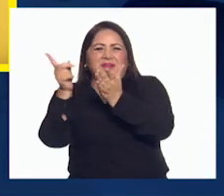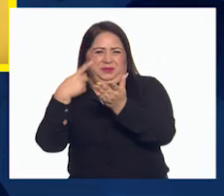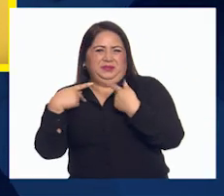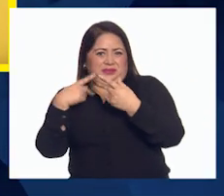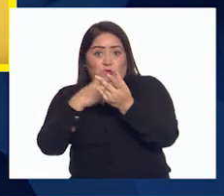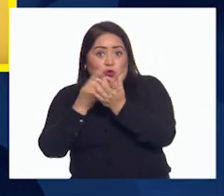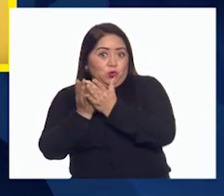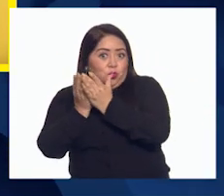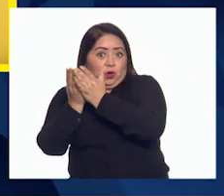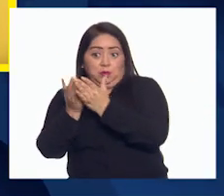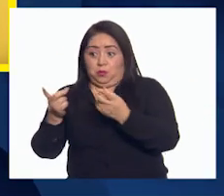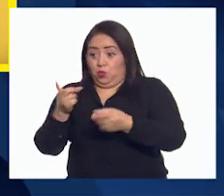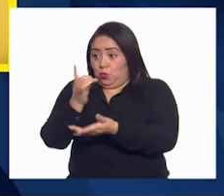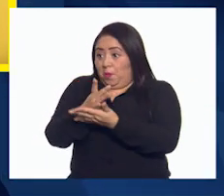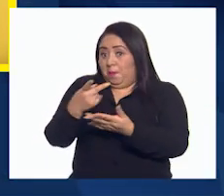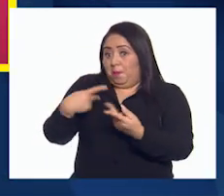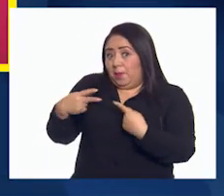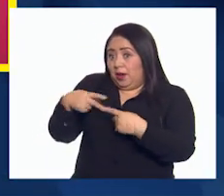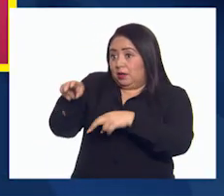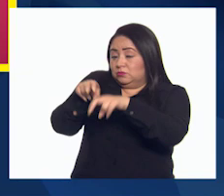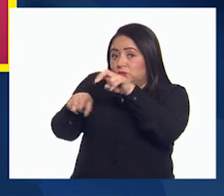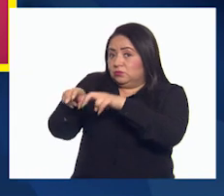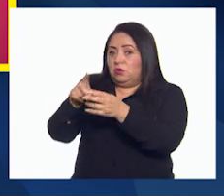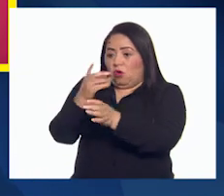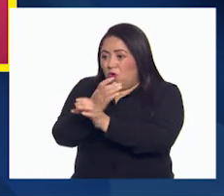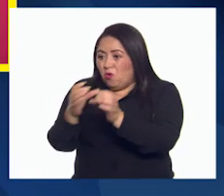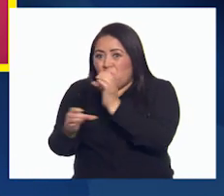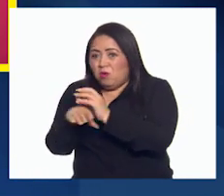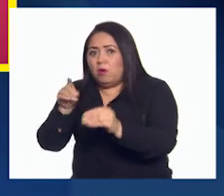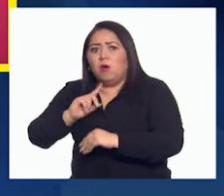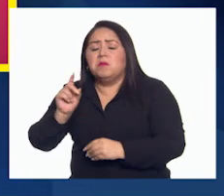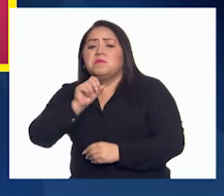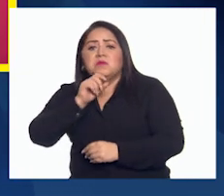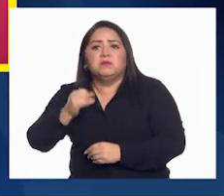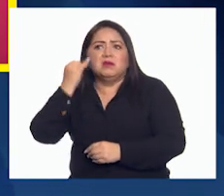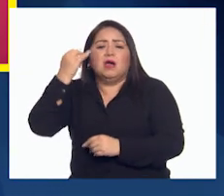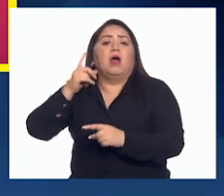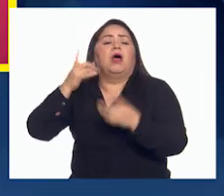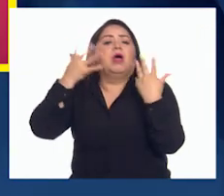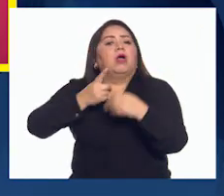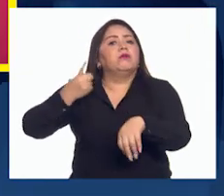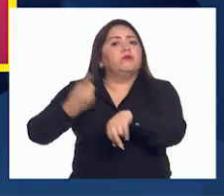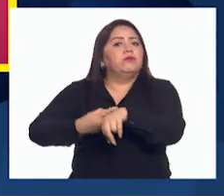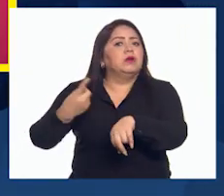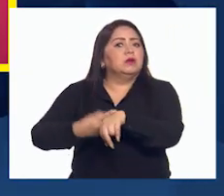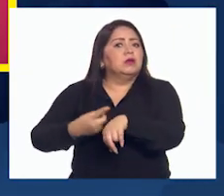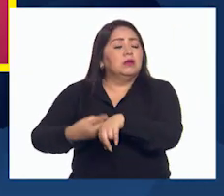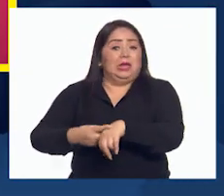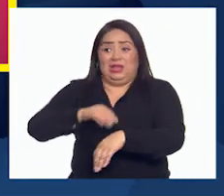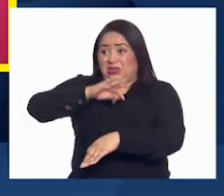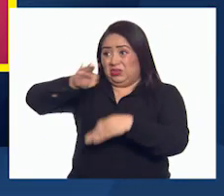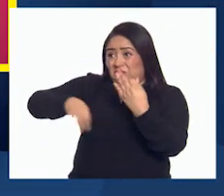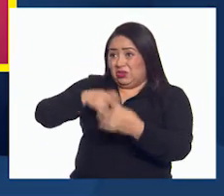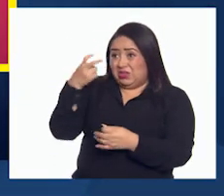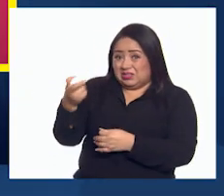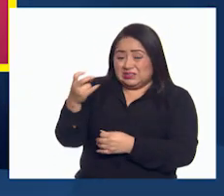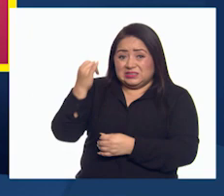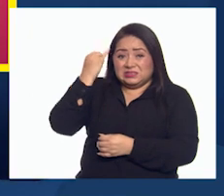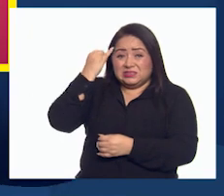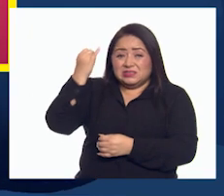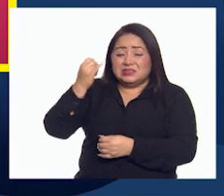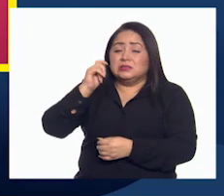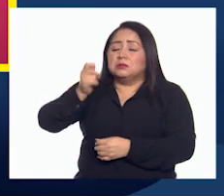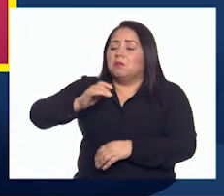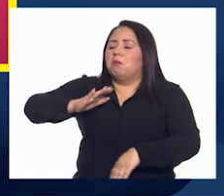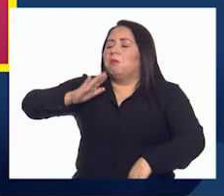transitaron no solamente personas, productos, sino también ideas y enfermedades. De todo esto, las ideas fueron las